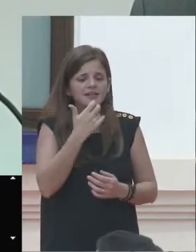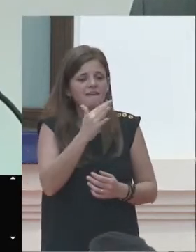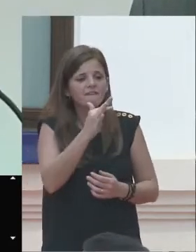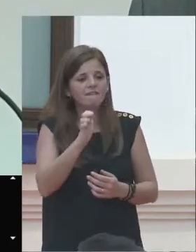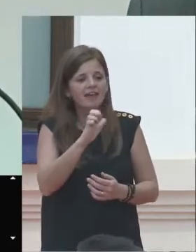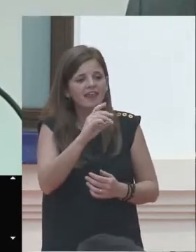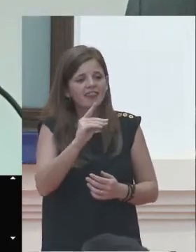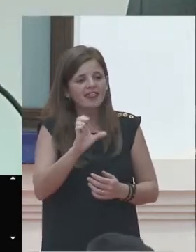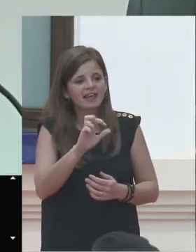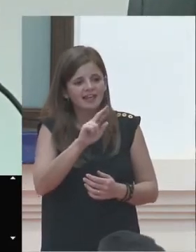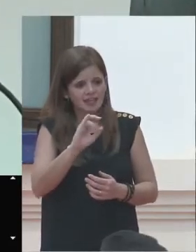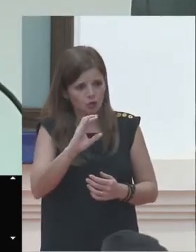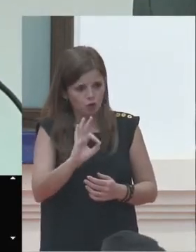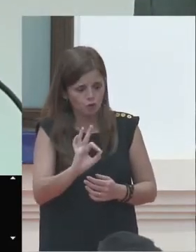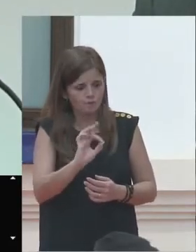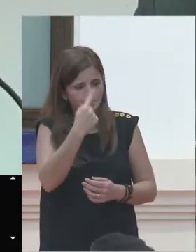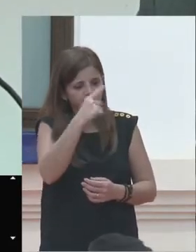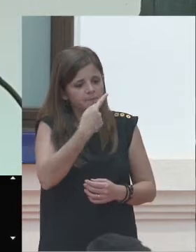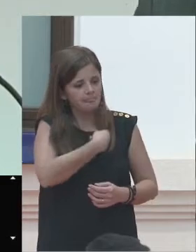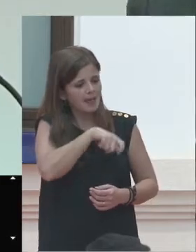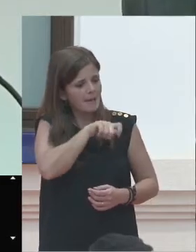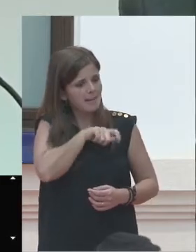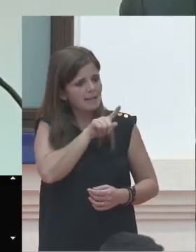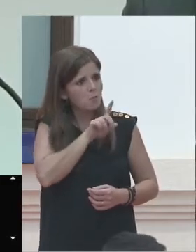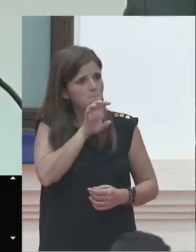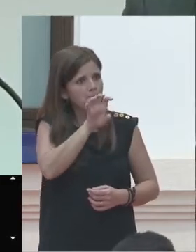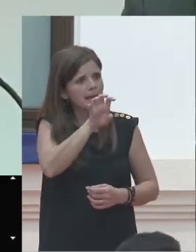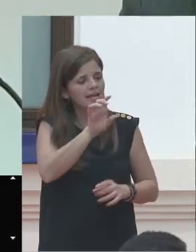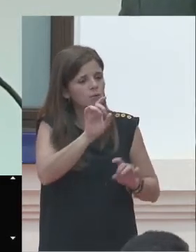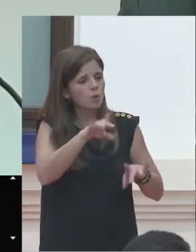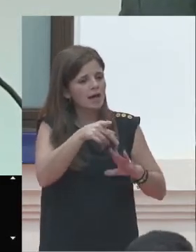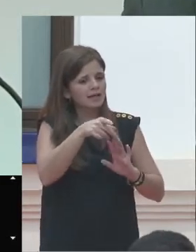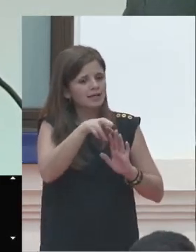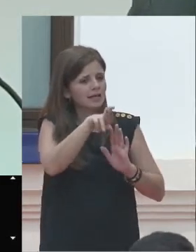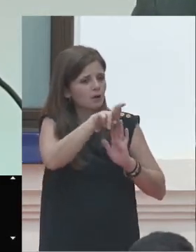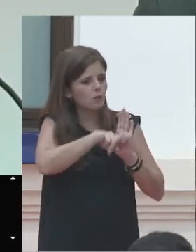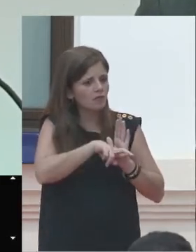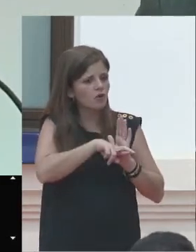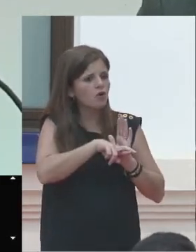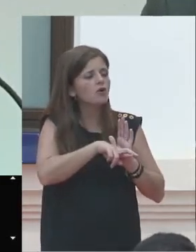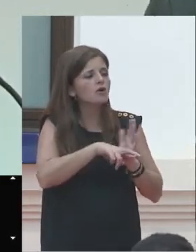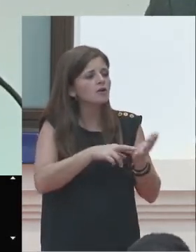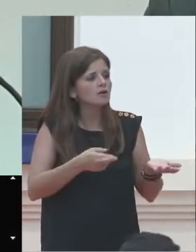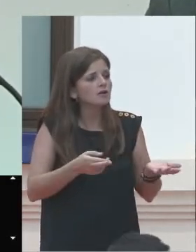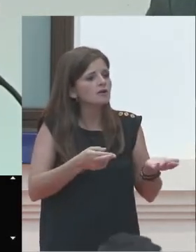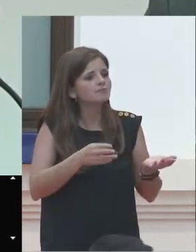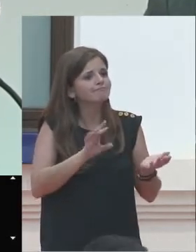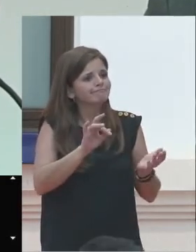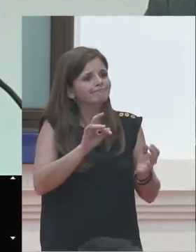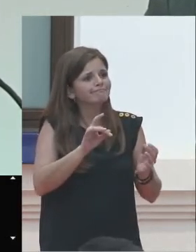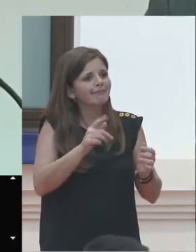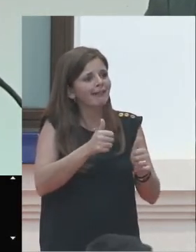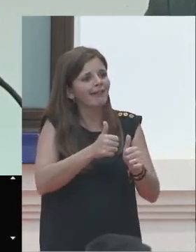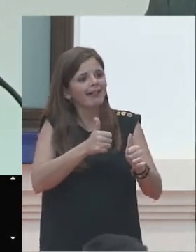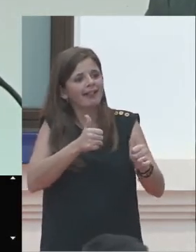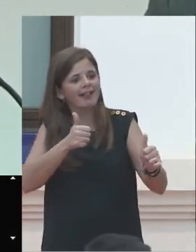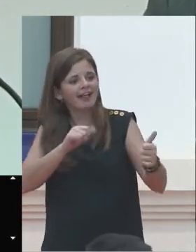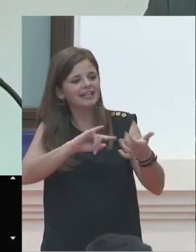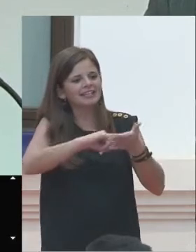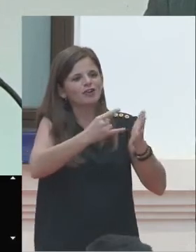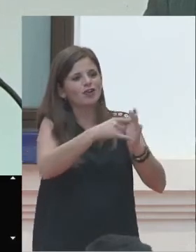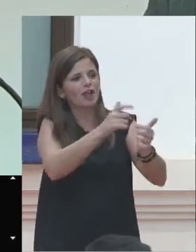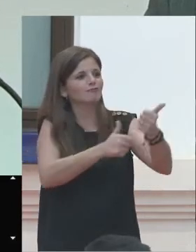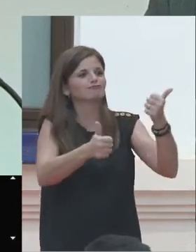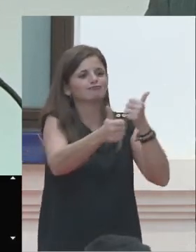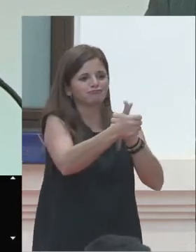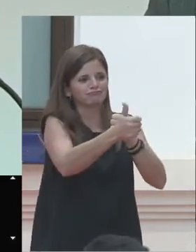Hemos hablado de regulación. España es un país donde, bueno, por regulación no será. Es verdad que va por detrás siempre de la tecnología, como